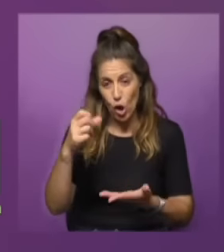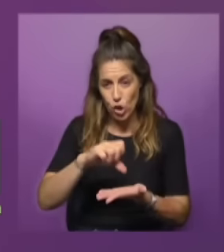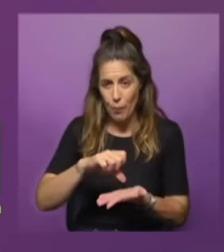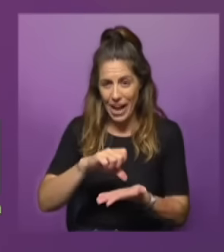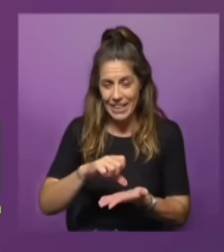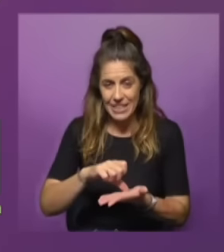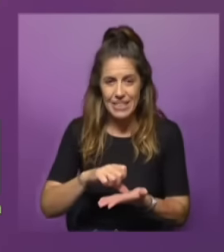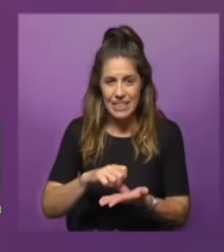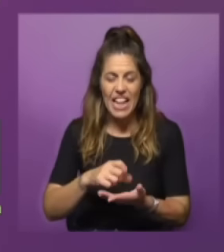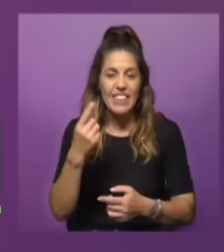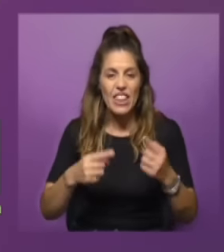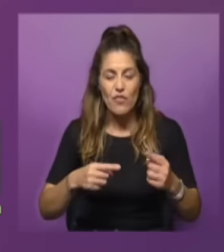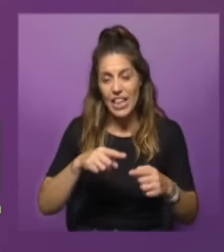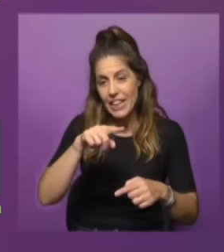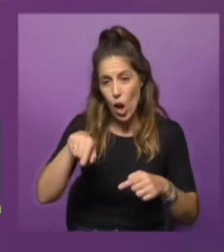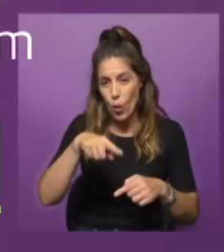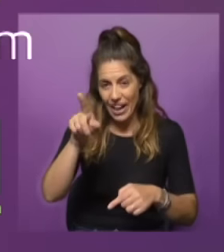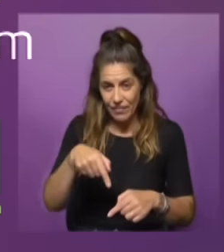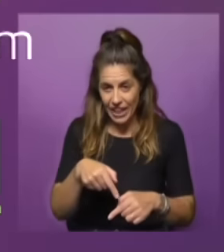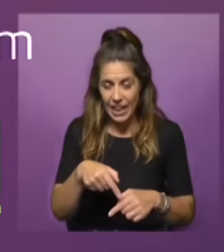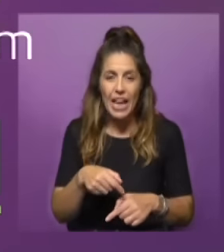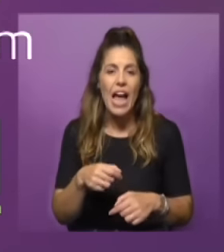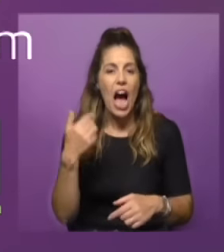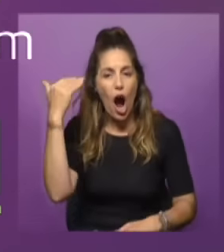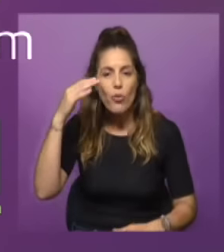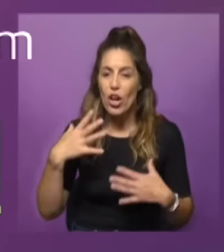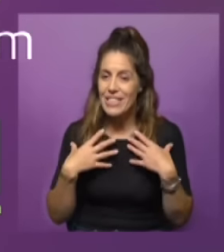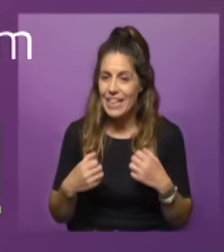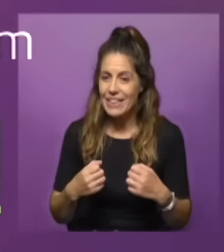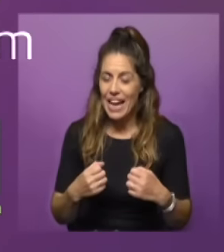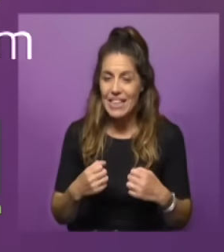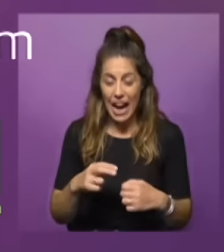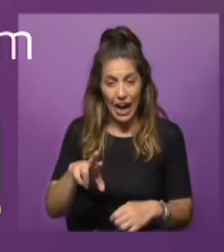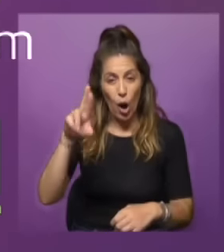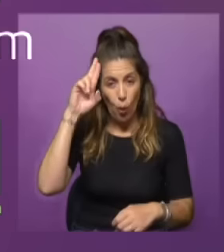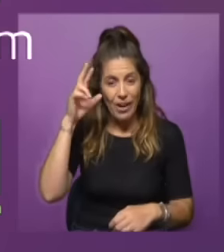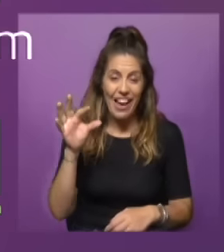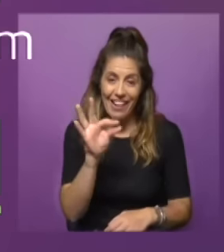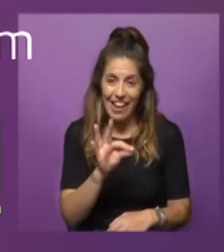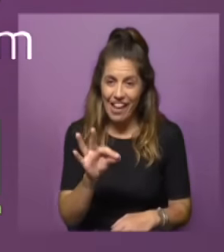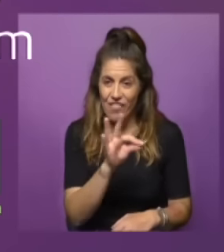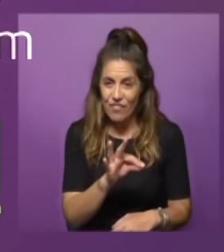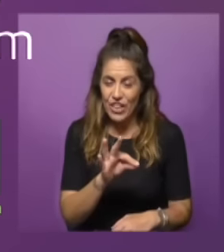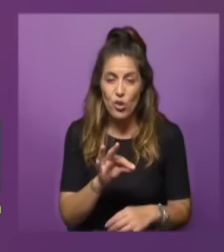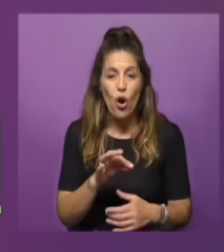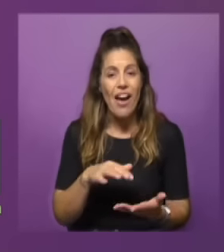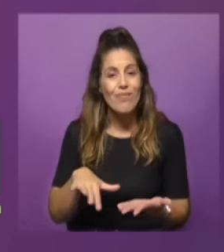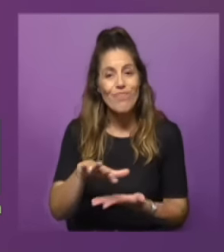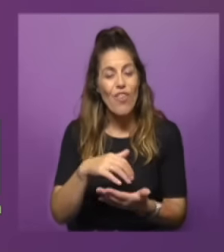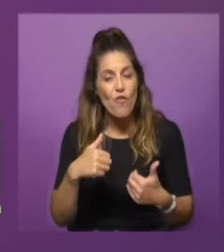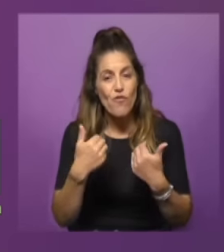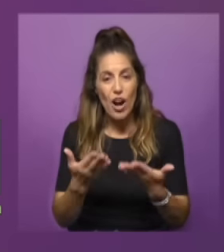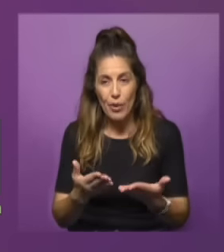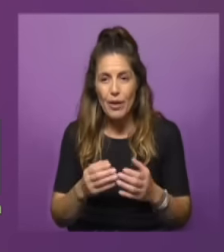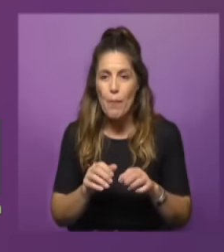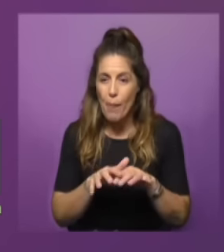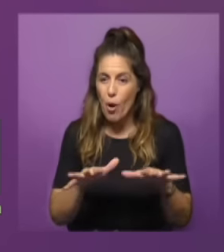autóctonos de distinta procedencia las autoridades sanitarias recuerdan que la presencia del vector ads gipt crea condiciones favorables para